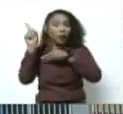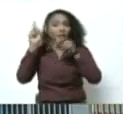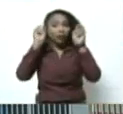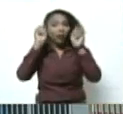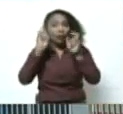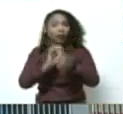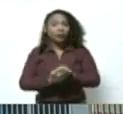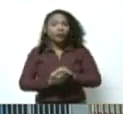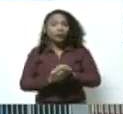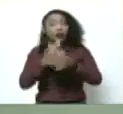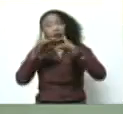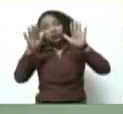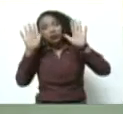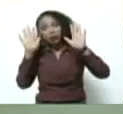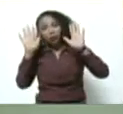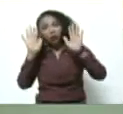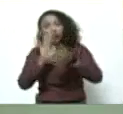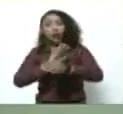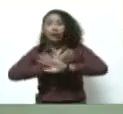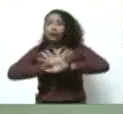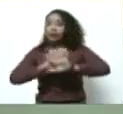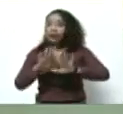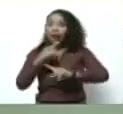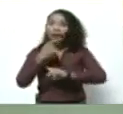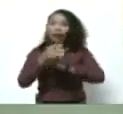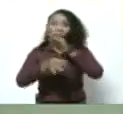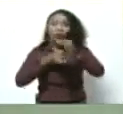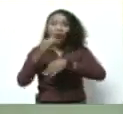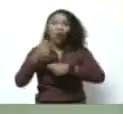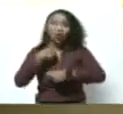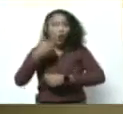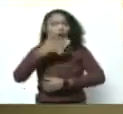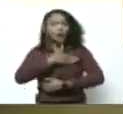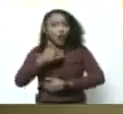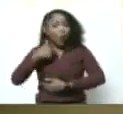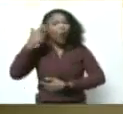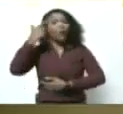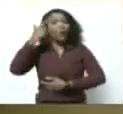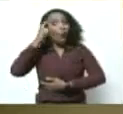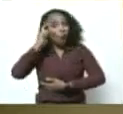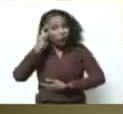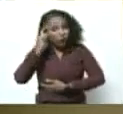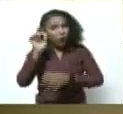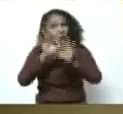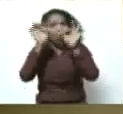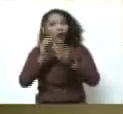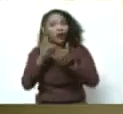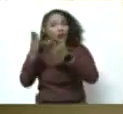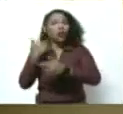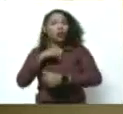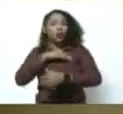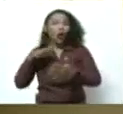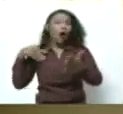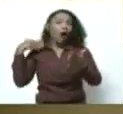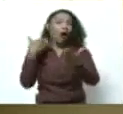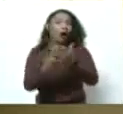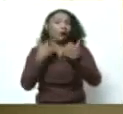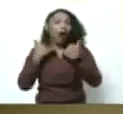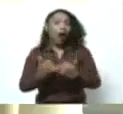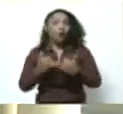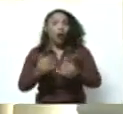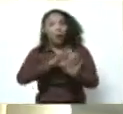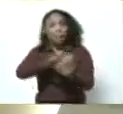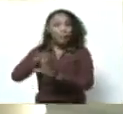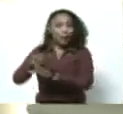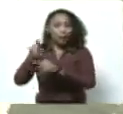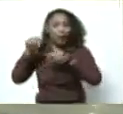materia. Sin embargo, ya dicho esto, yo quiero recordar las donaciones que hemos hecho hasta ahora, aparte de las que han